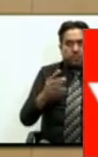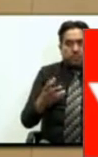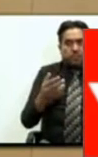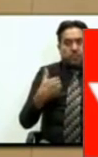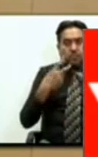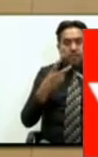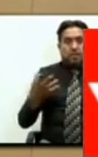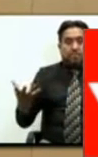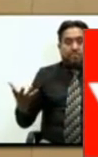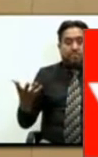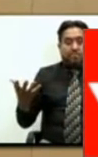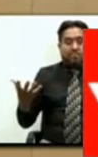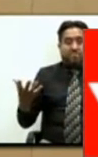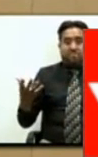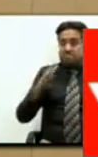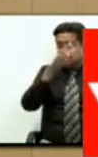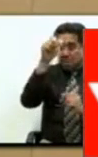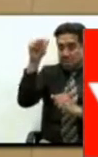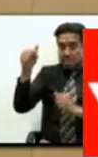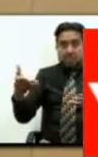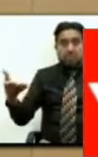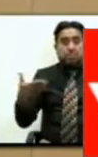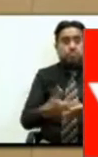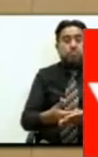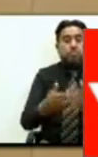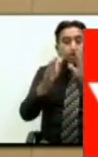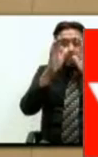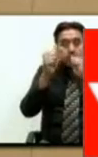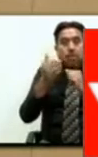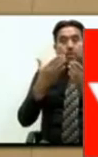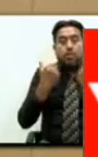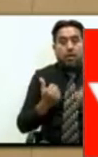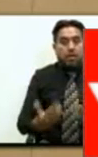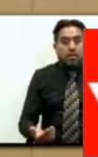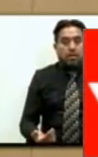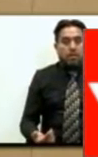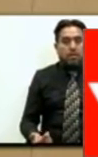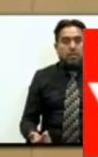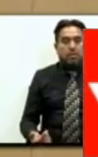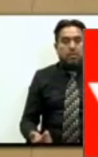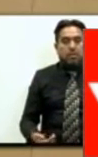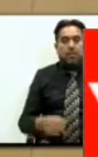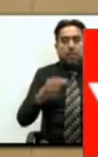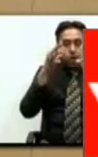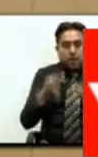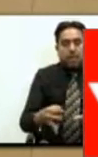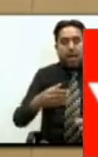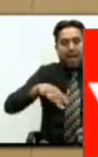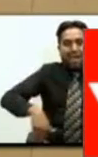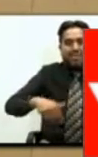se logró el consenso cuando el objetivo planteado original